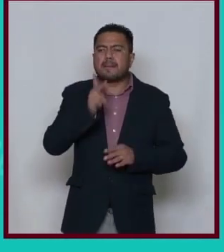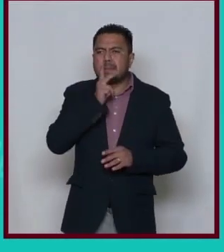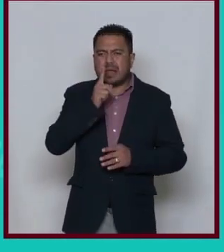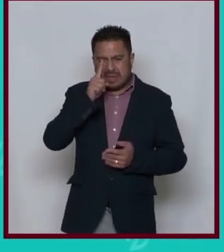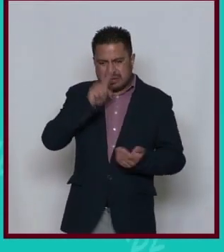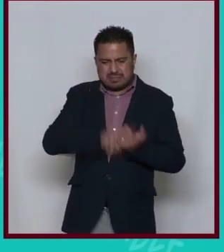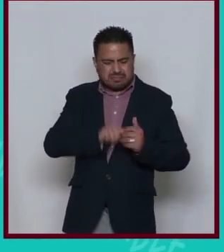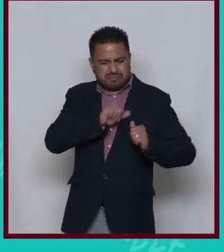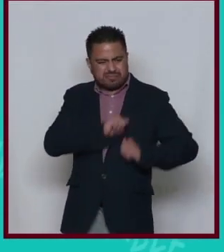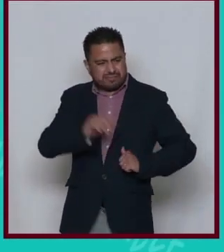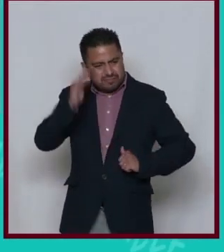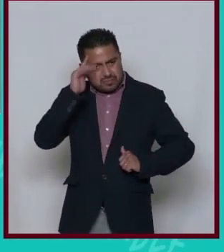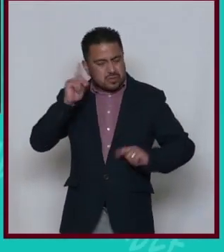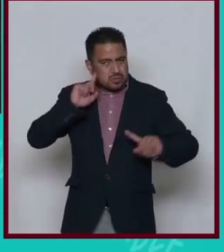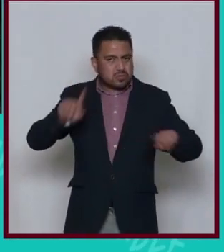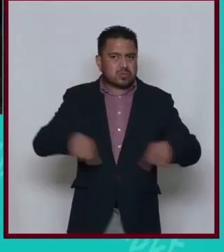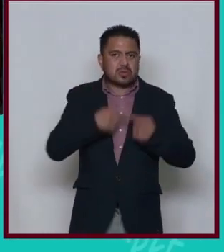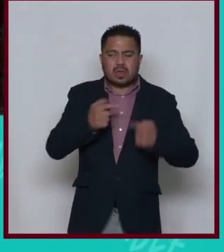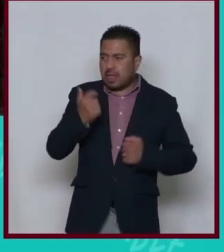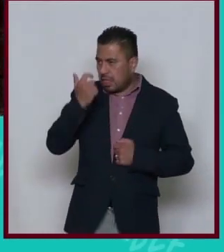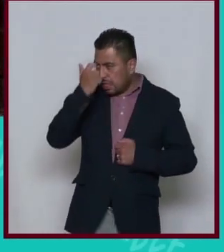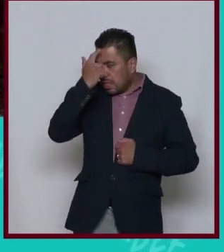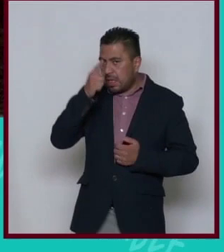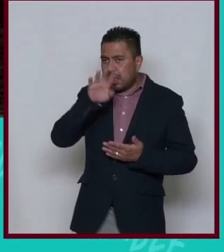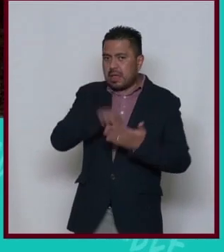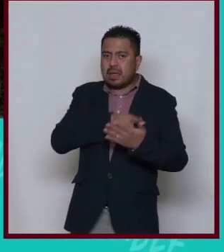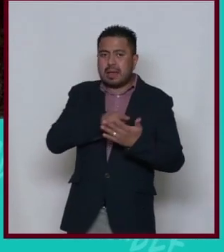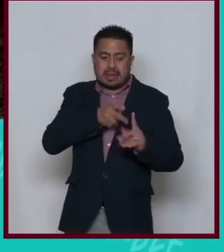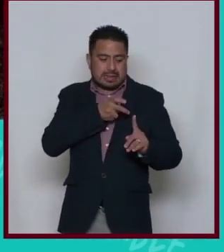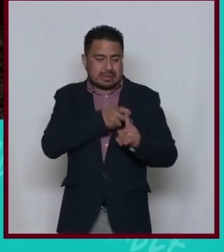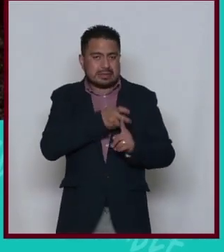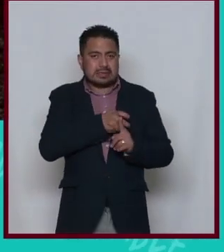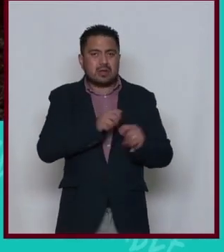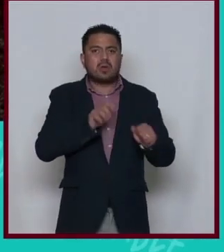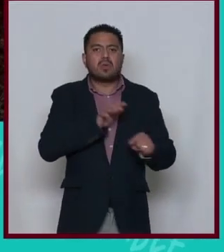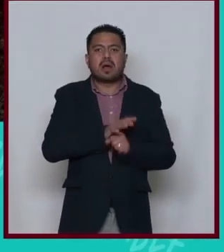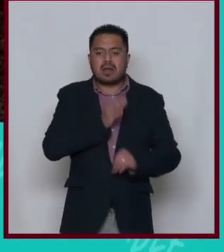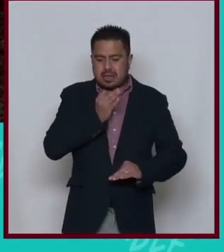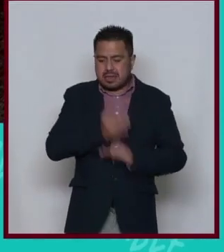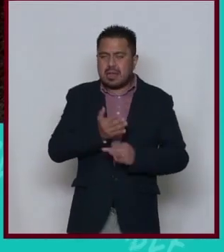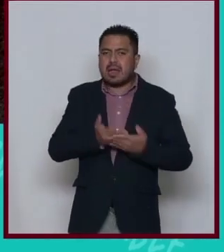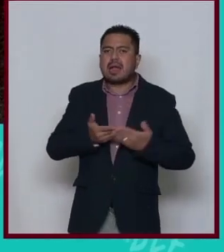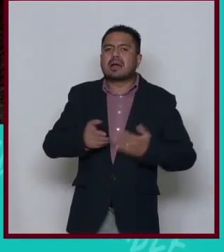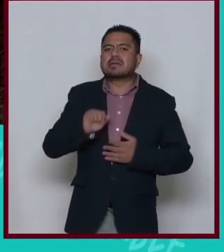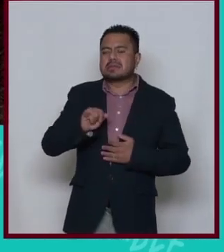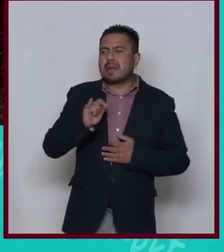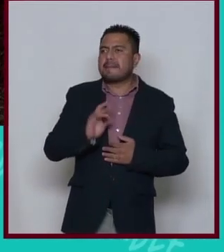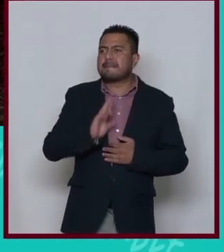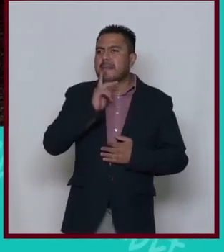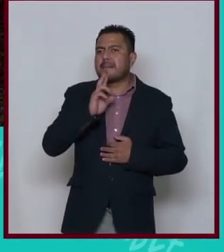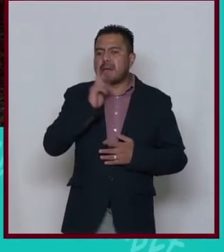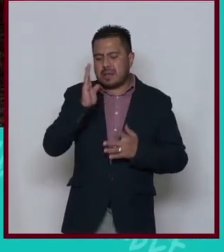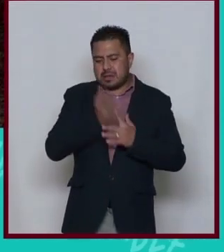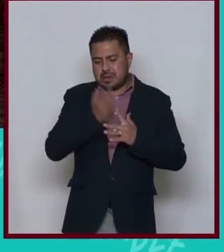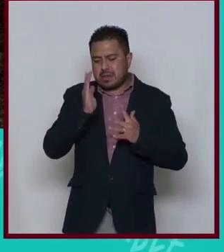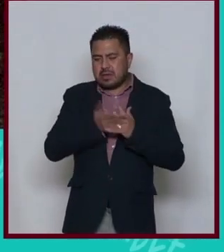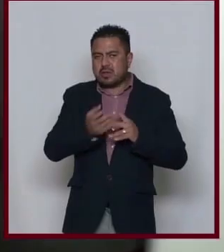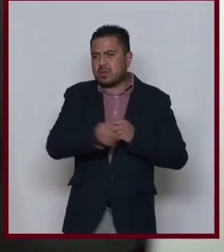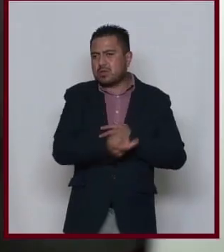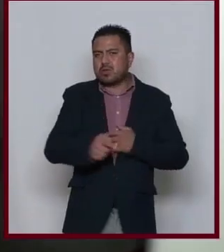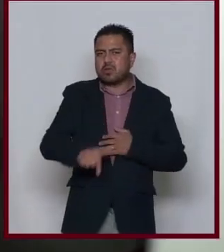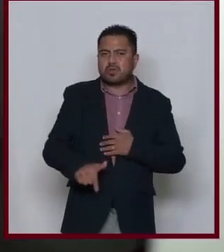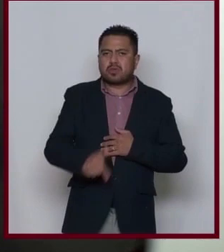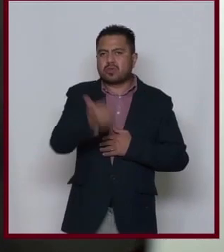música, creó esta escala temperada en la que ahora sí ya se tenía una mejor división de esos 12